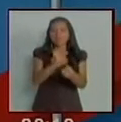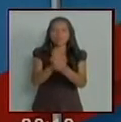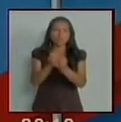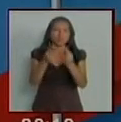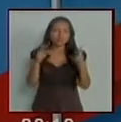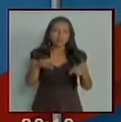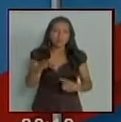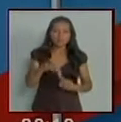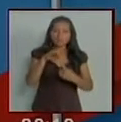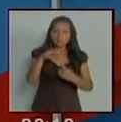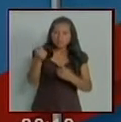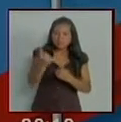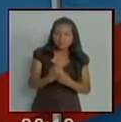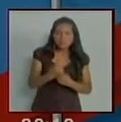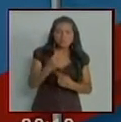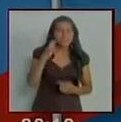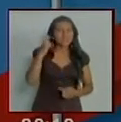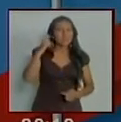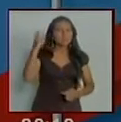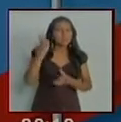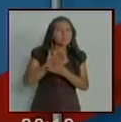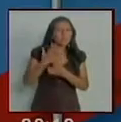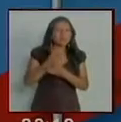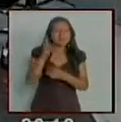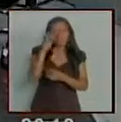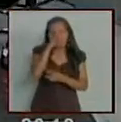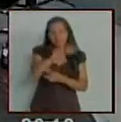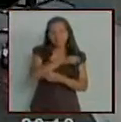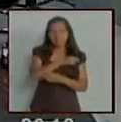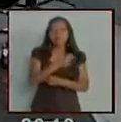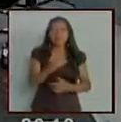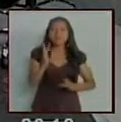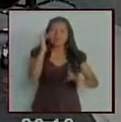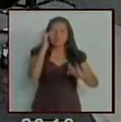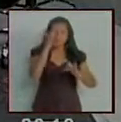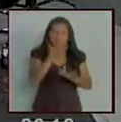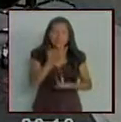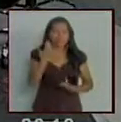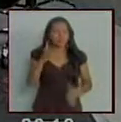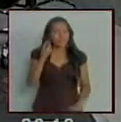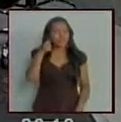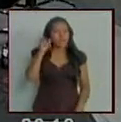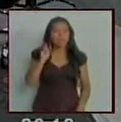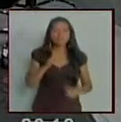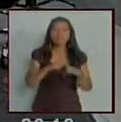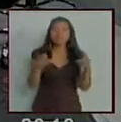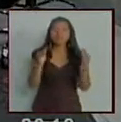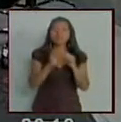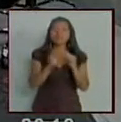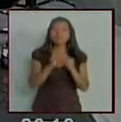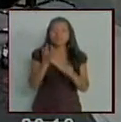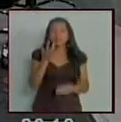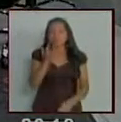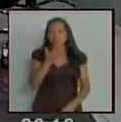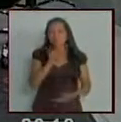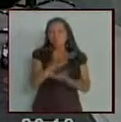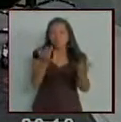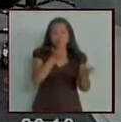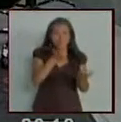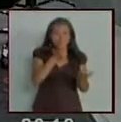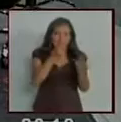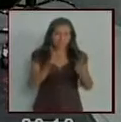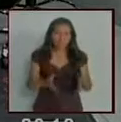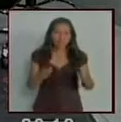la especialidad, de ese ruido molesto y demás. En algunos casos, y yo le confieso, voy a aprovechar el programa de mí, miren ustedes qué afortunados somos los